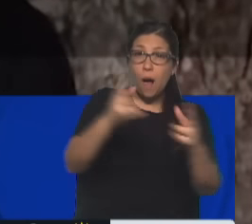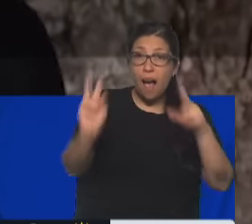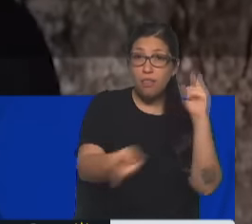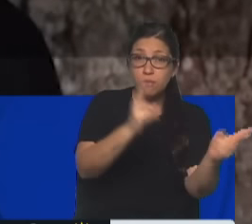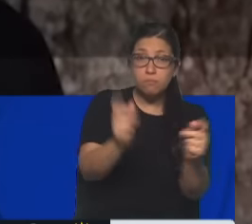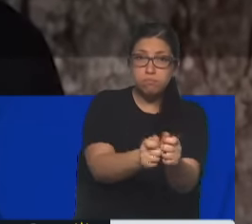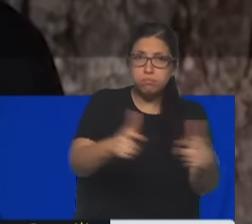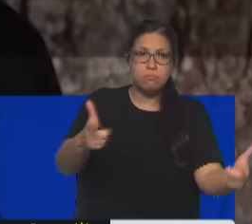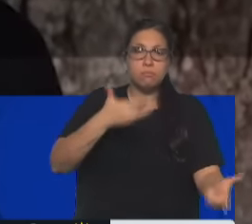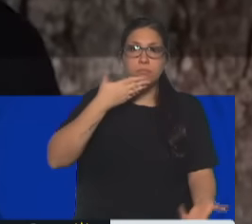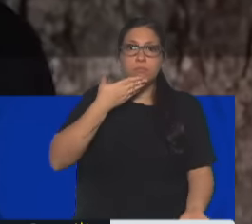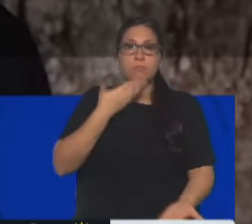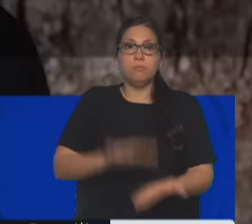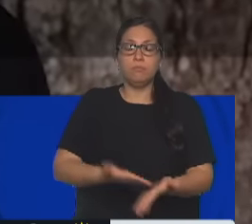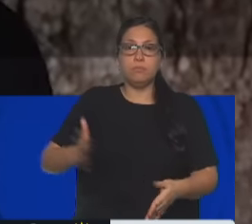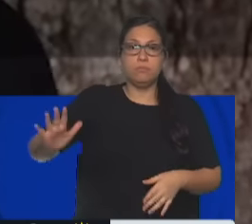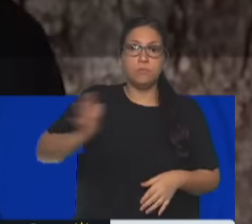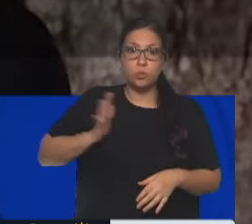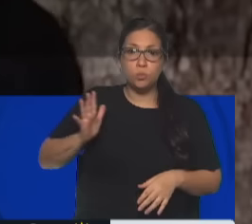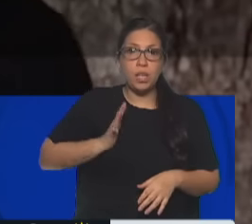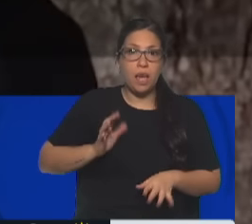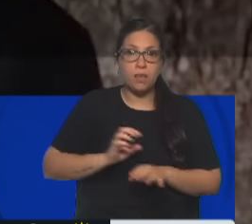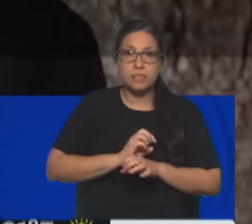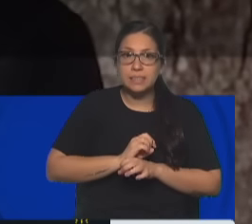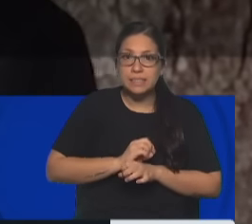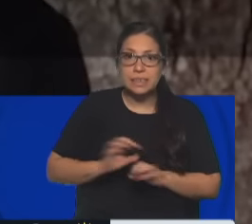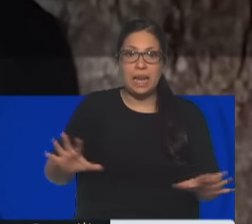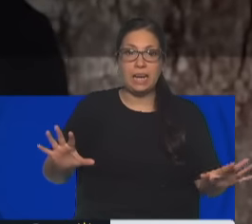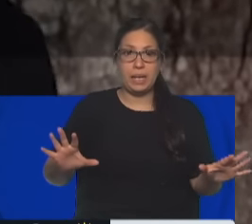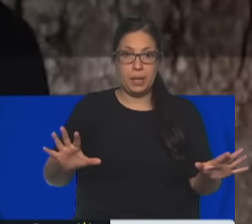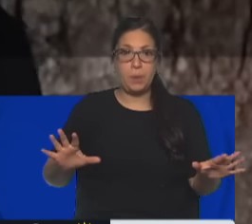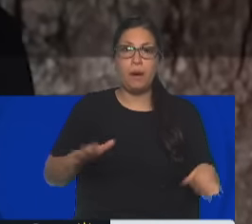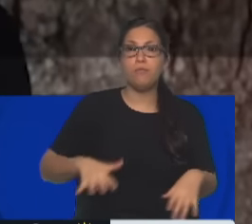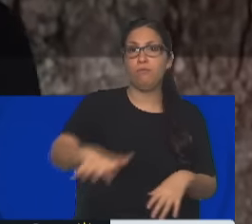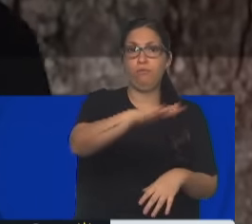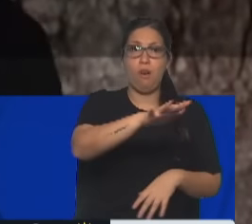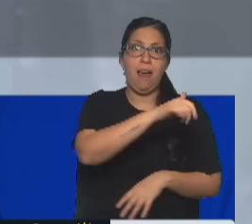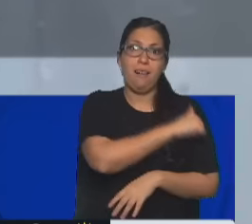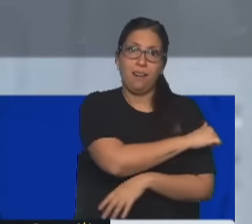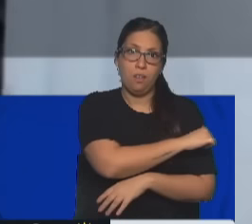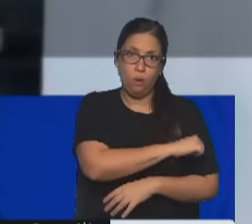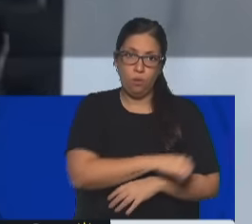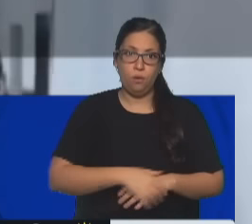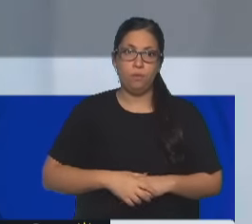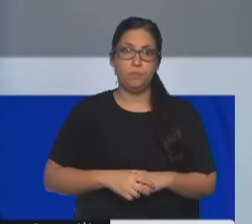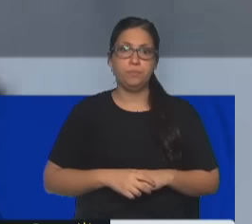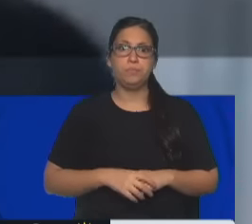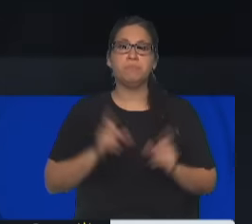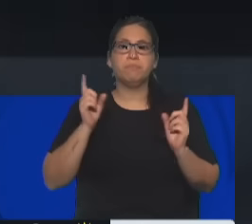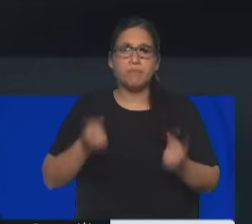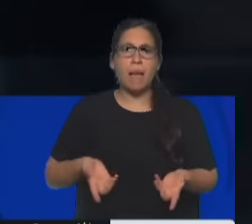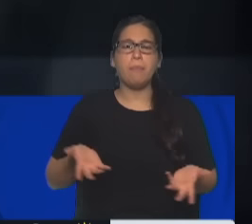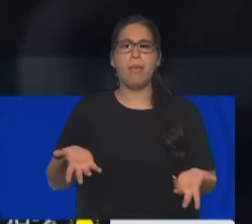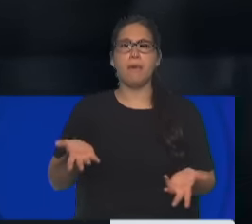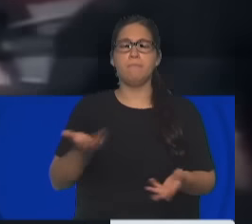o número de ocorrências fatais que se registraram no Rio de Janeiro. Também, de certa maneira,